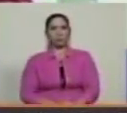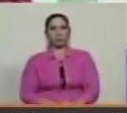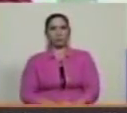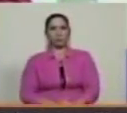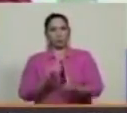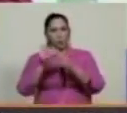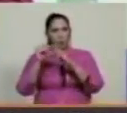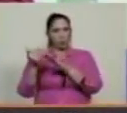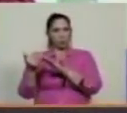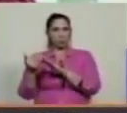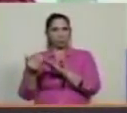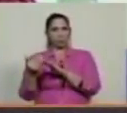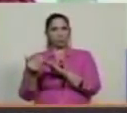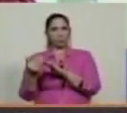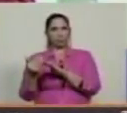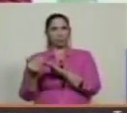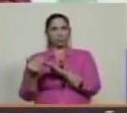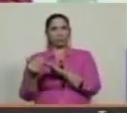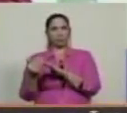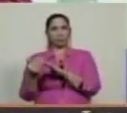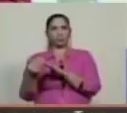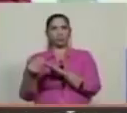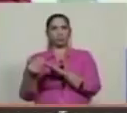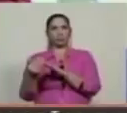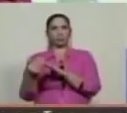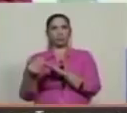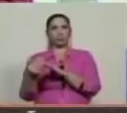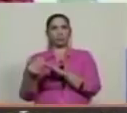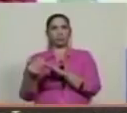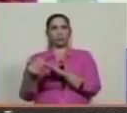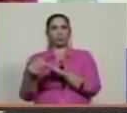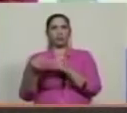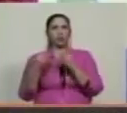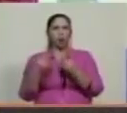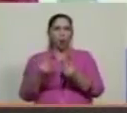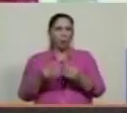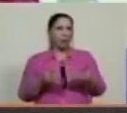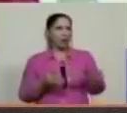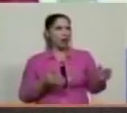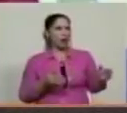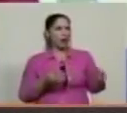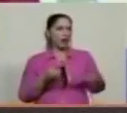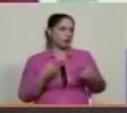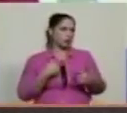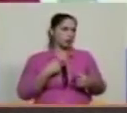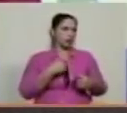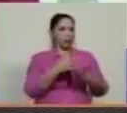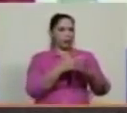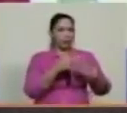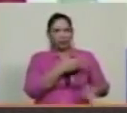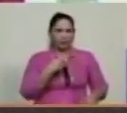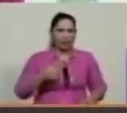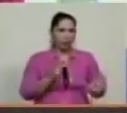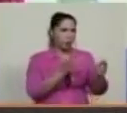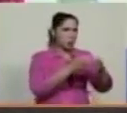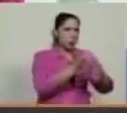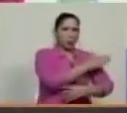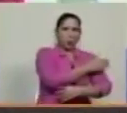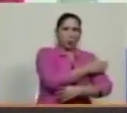comunas. No, que tratan de entrar por Oriente. Dale, pues, que por aquí voy yo, cuero seco.